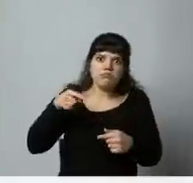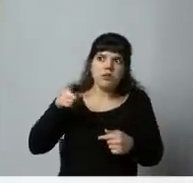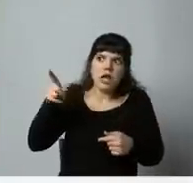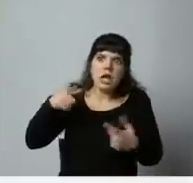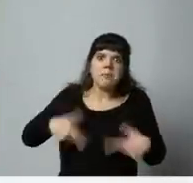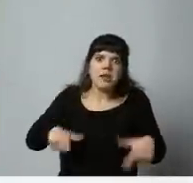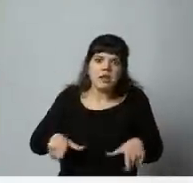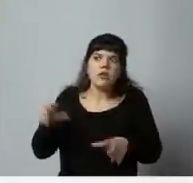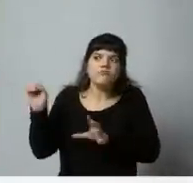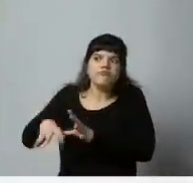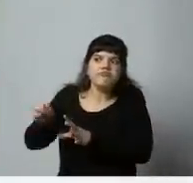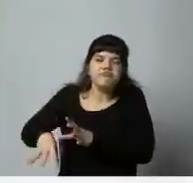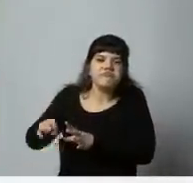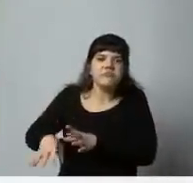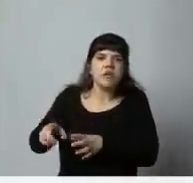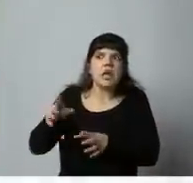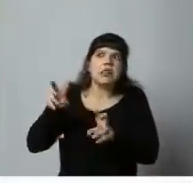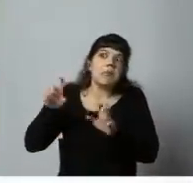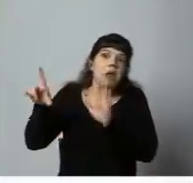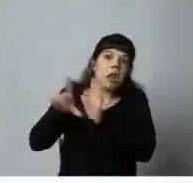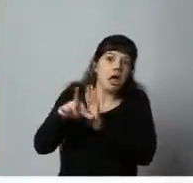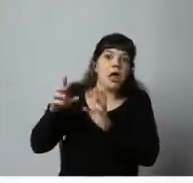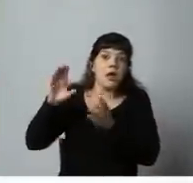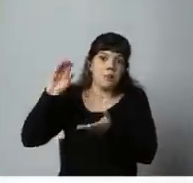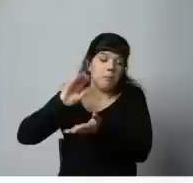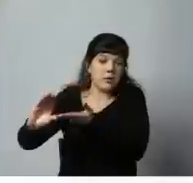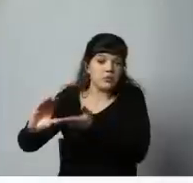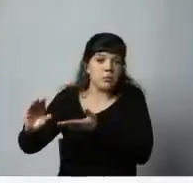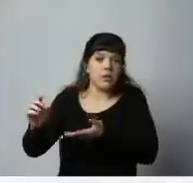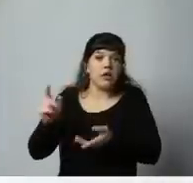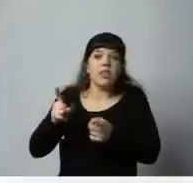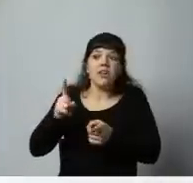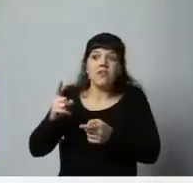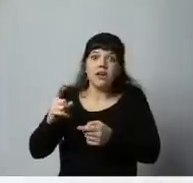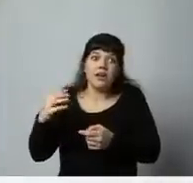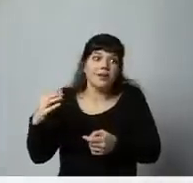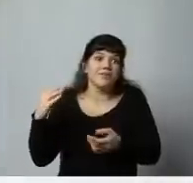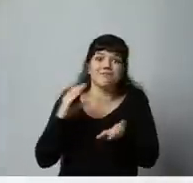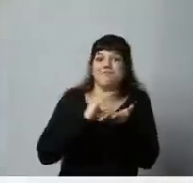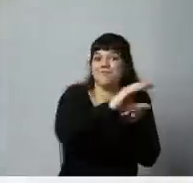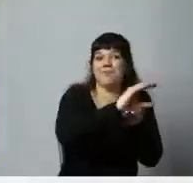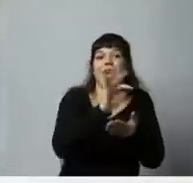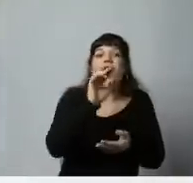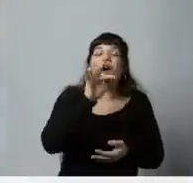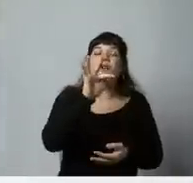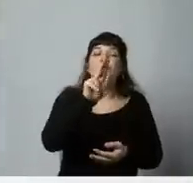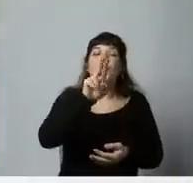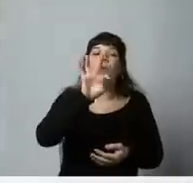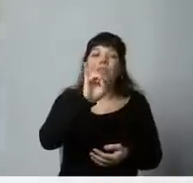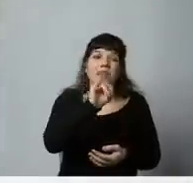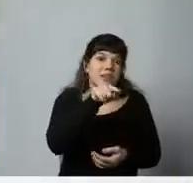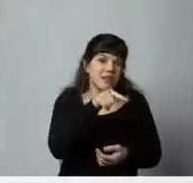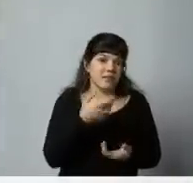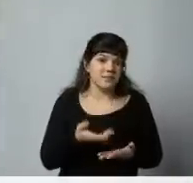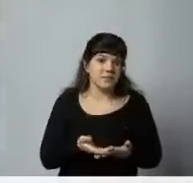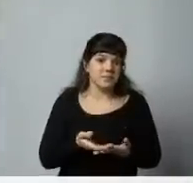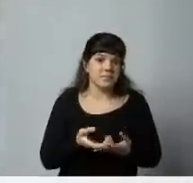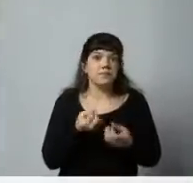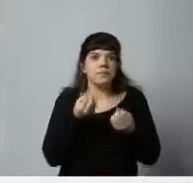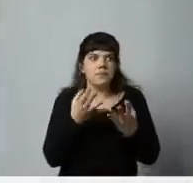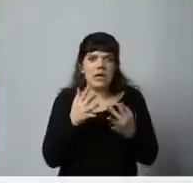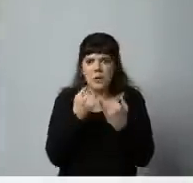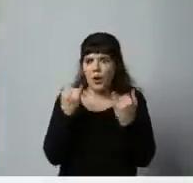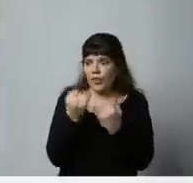Ministerio por por una ley que tenemos presupuestal tiene que transferir es a la futi que curiosamente hací unos pocos días se había